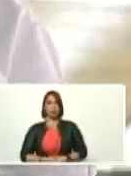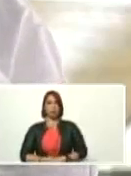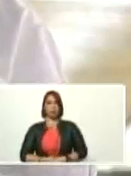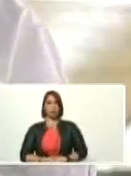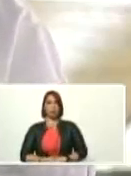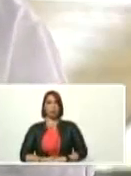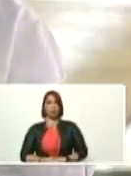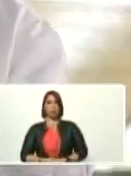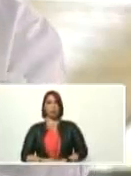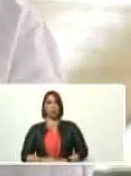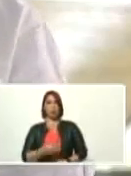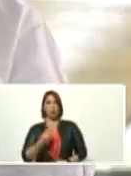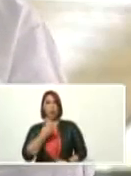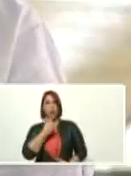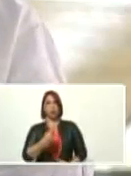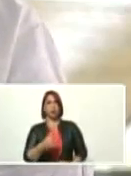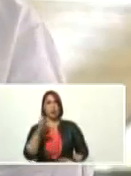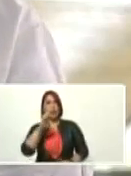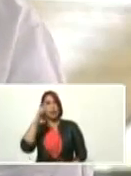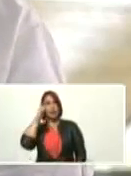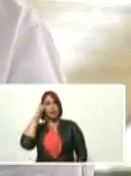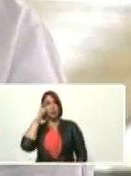Como dicen por ahí, Ernesto,